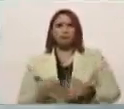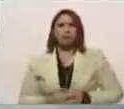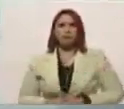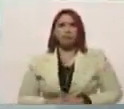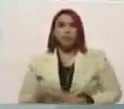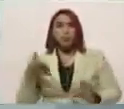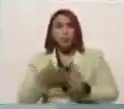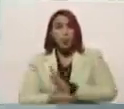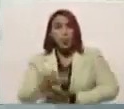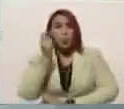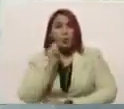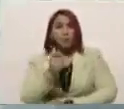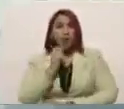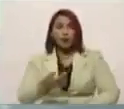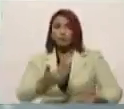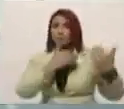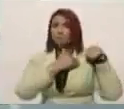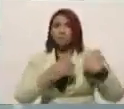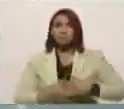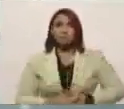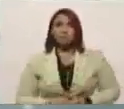sobre las tareas